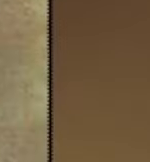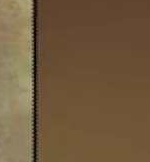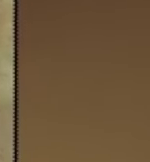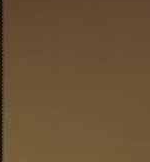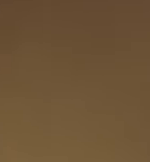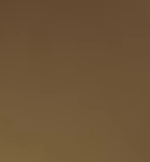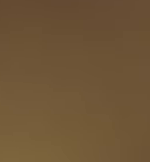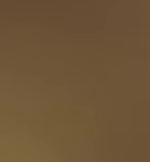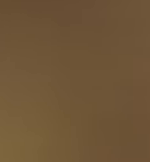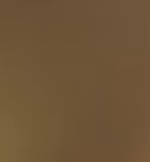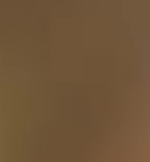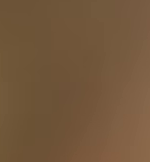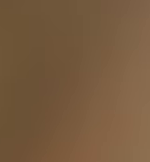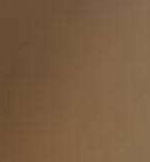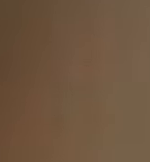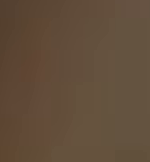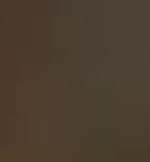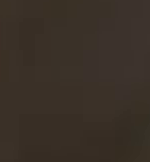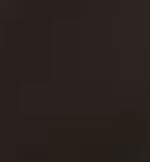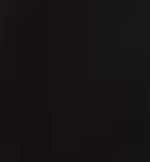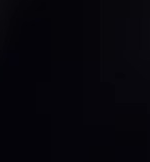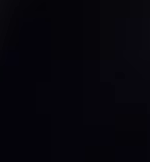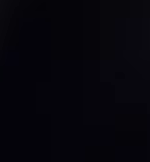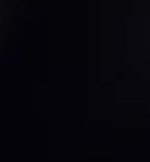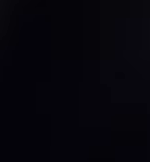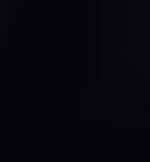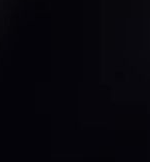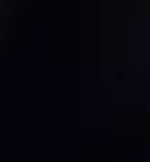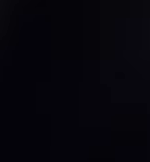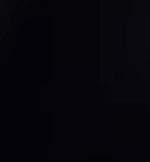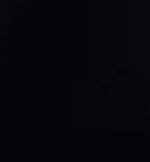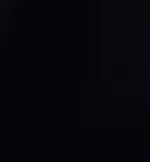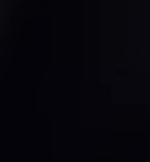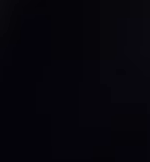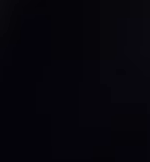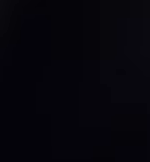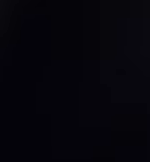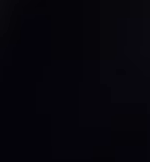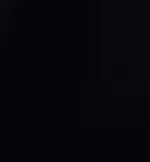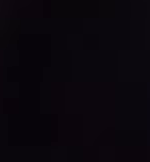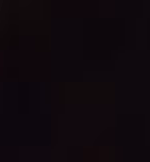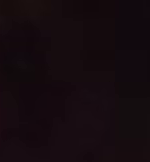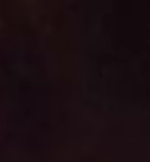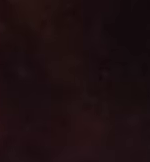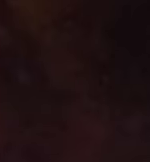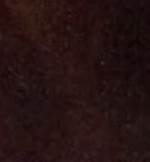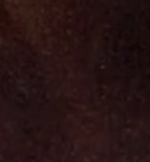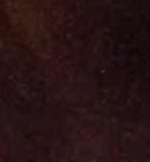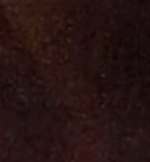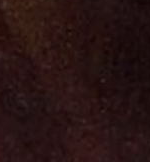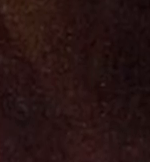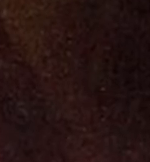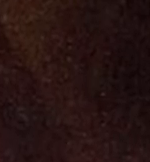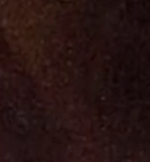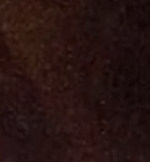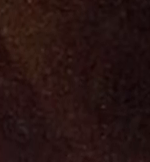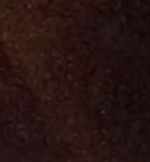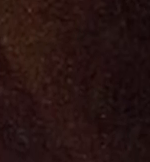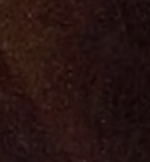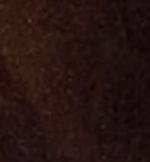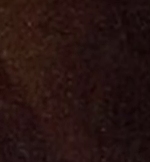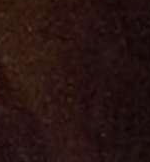por dibujar personas mayores, cansadas y sin omitir sus arrugas y celulitis, buscando así revolucionar el arte y